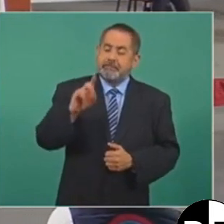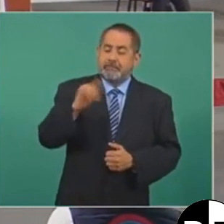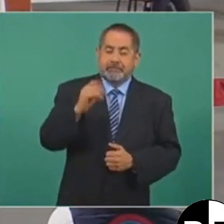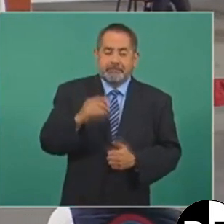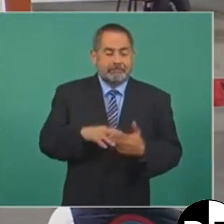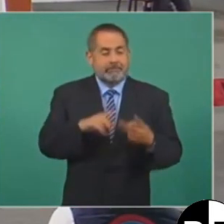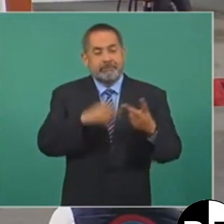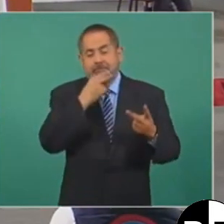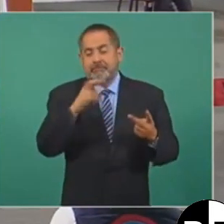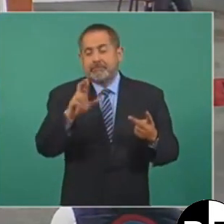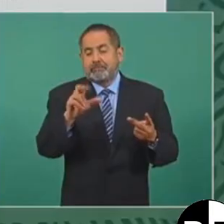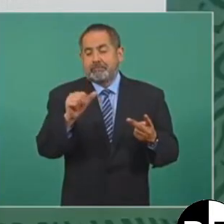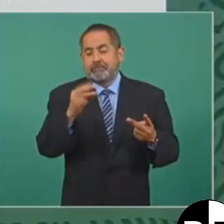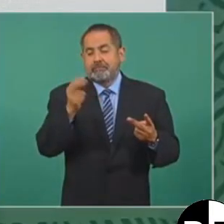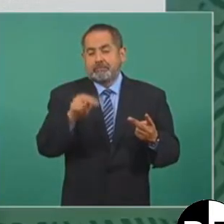Ramón Alberto.